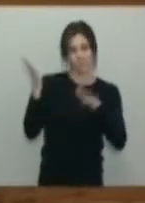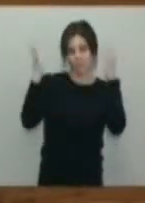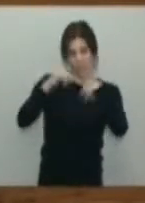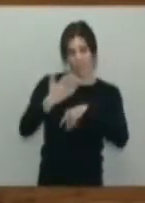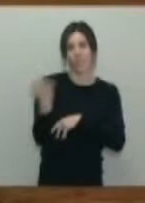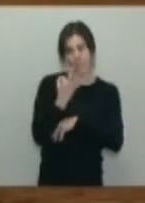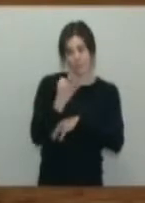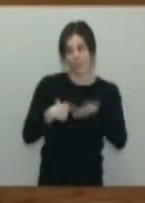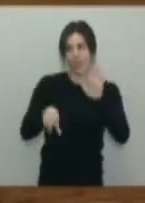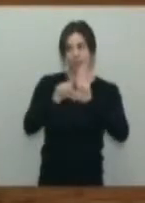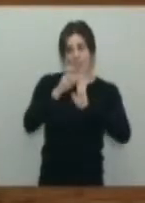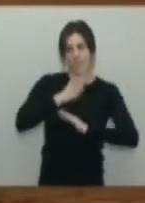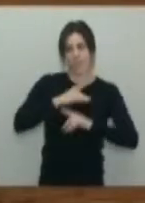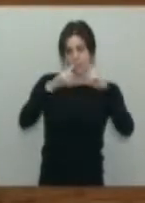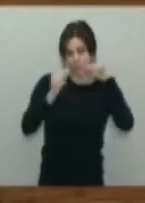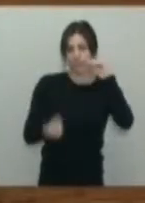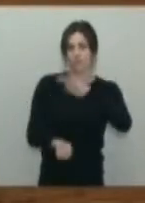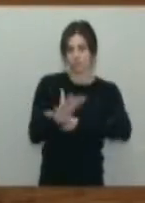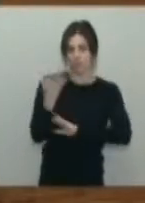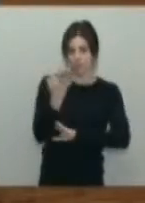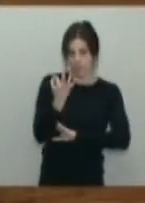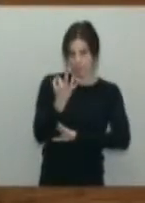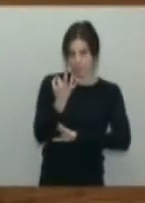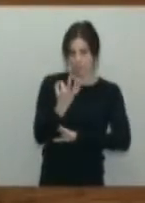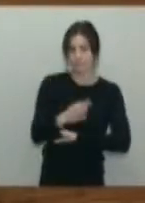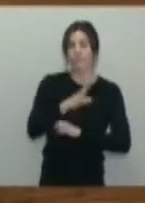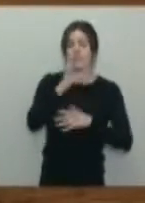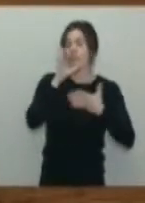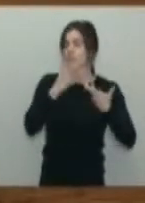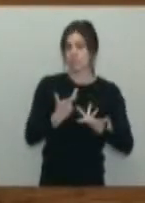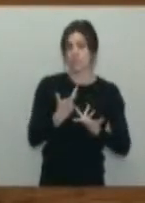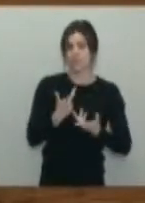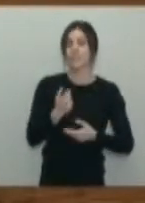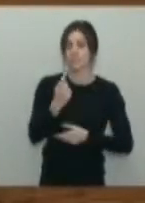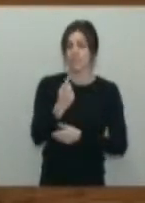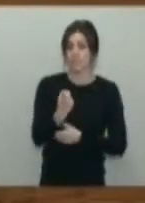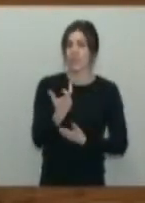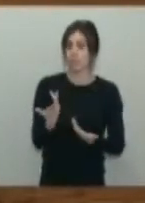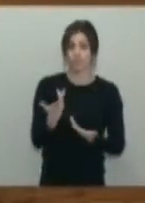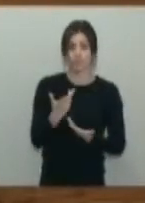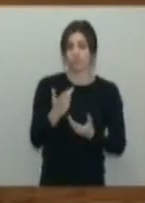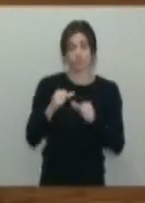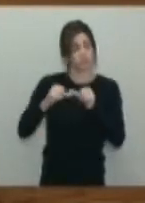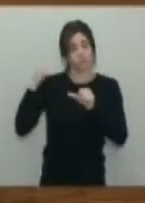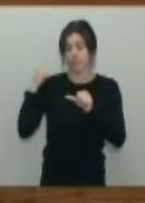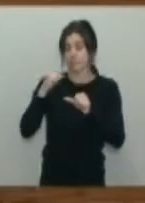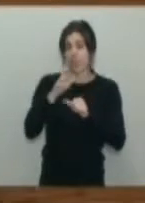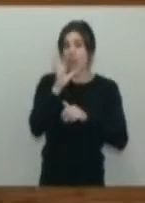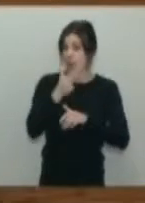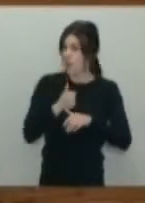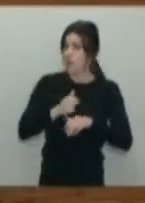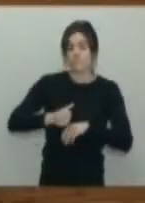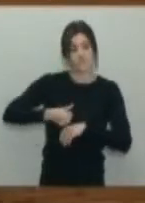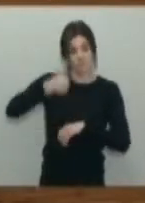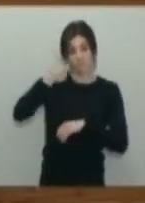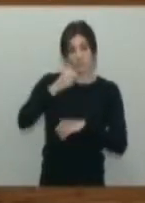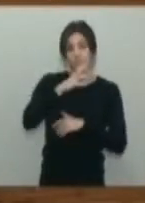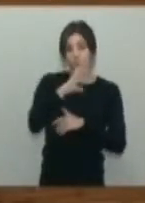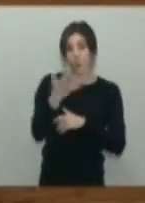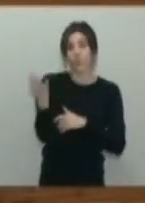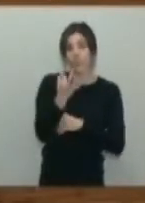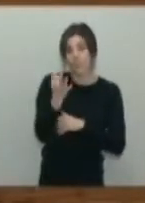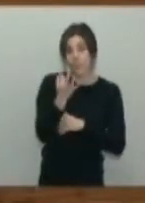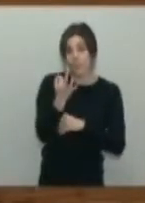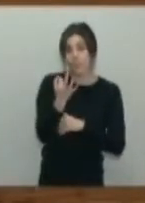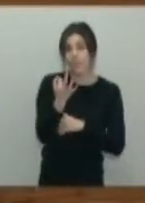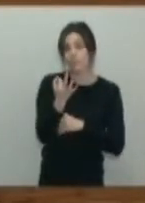Cámara. Hoy en día es más necesario que nunca fortalecer este músculo tan debilitado que es el del